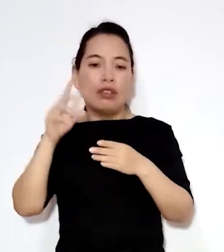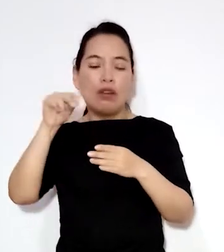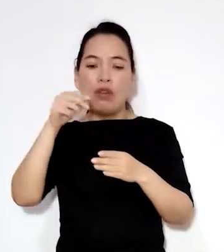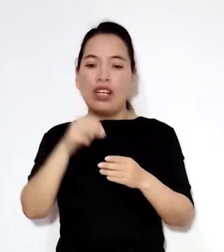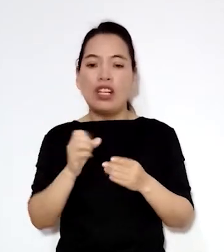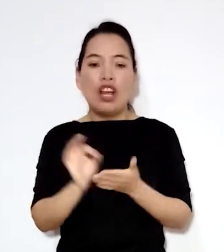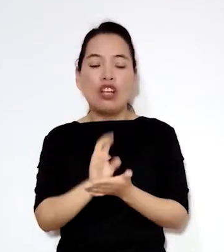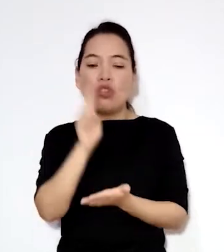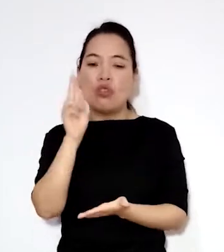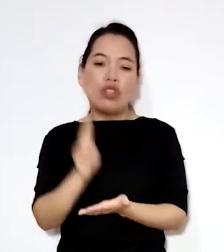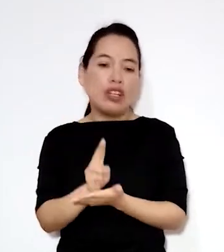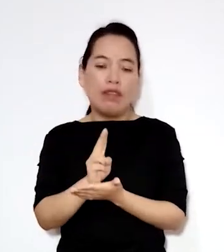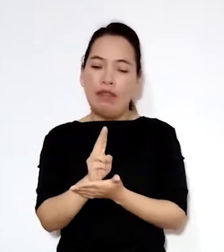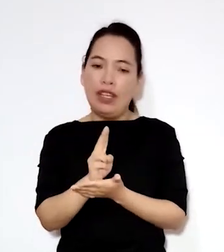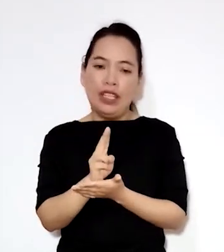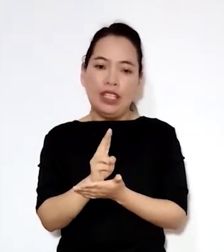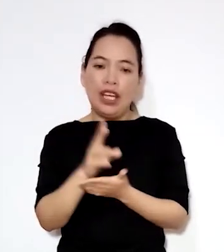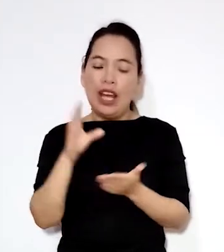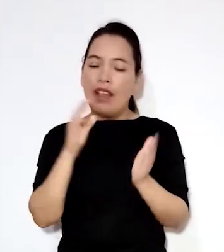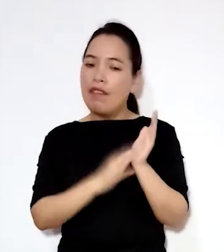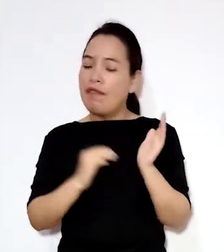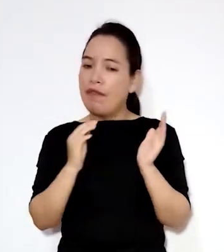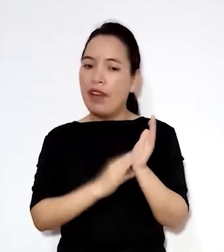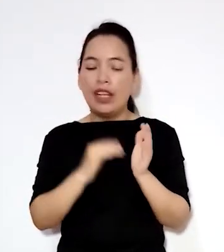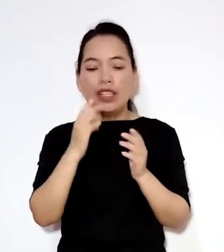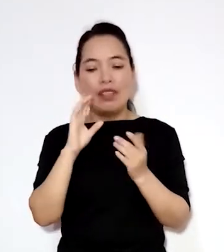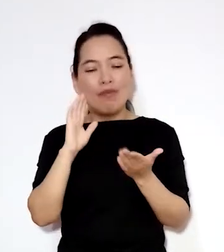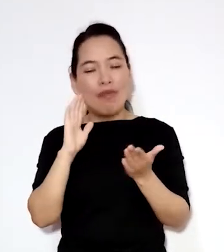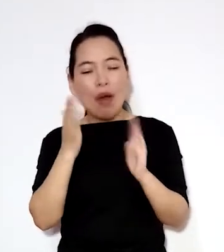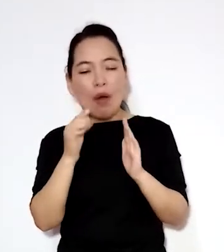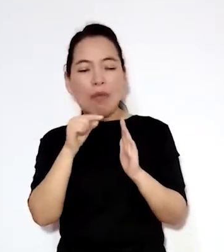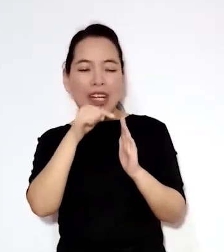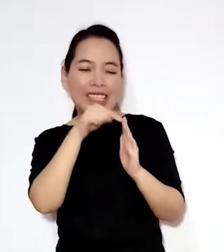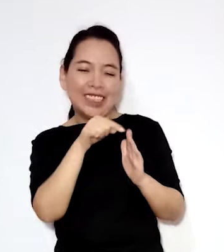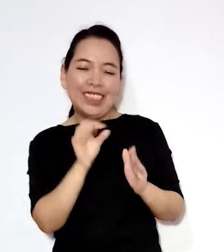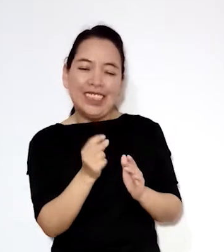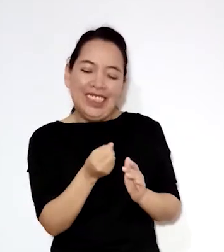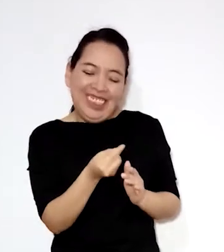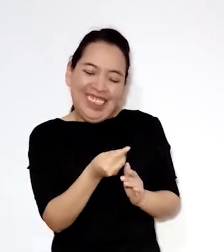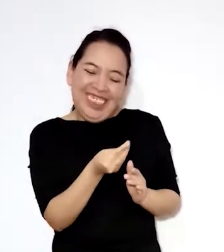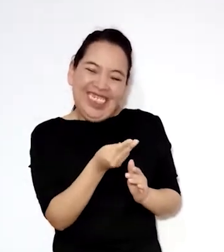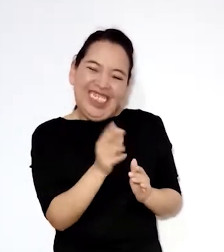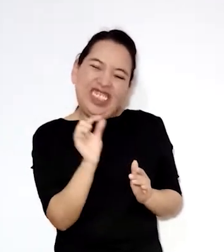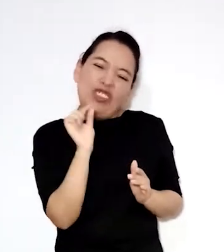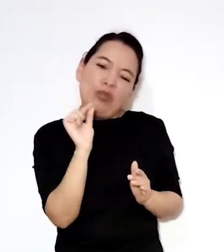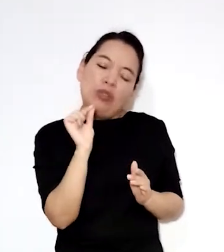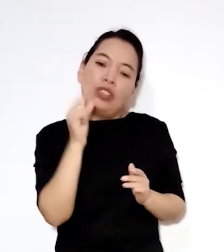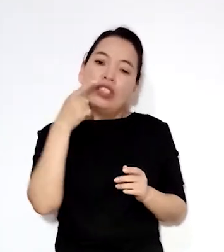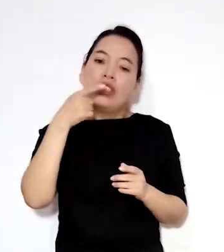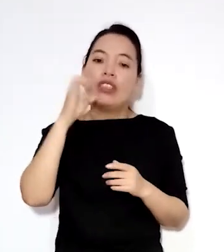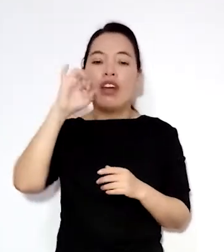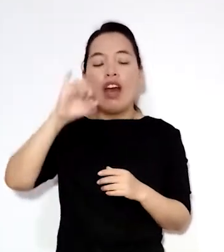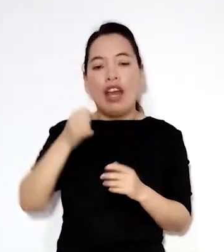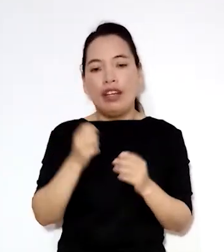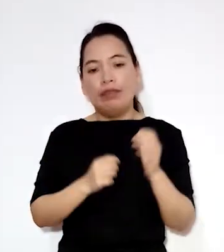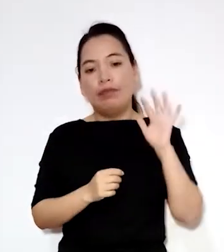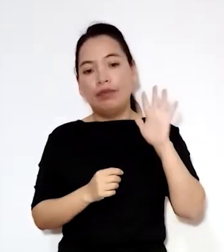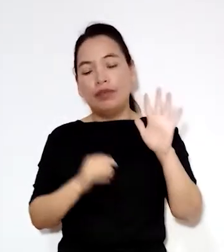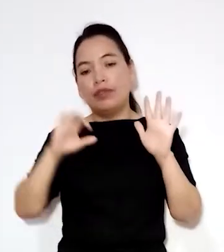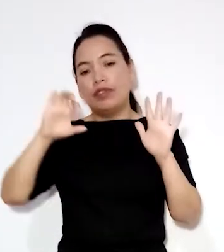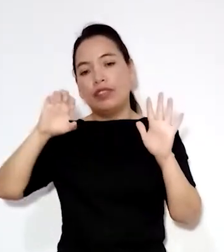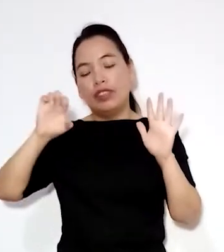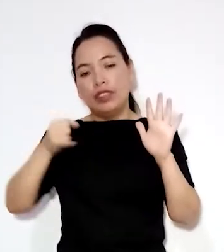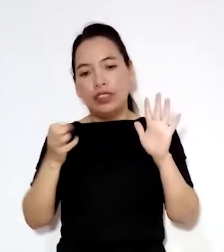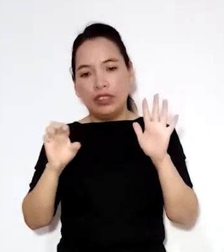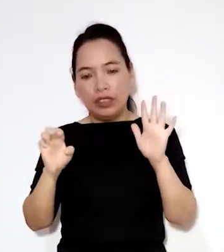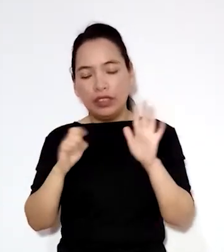presente en los currículos de las facultades y en las universidades, o todavía aparece de una manera muy incipiente. Un